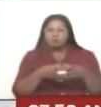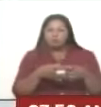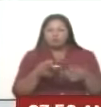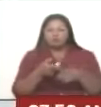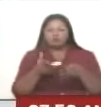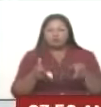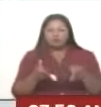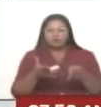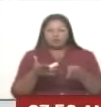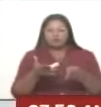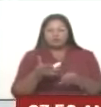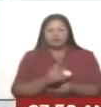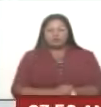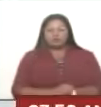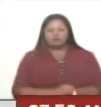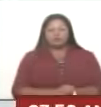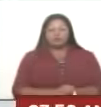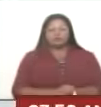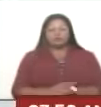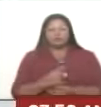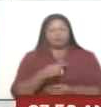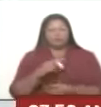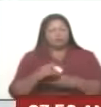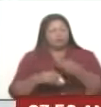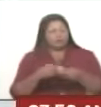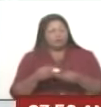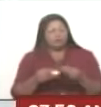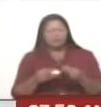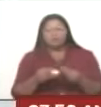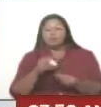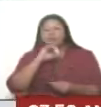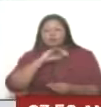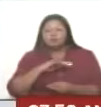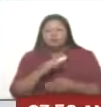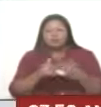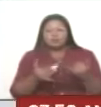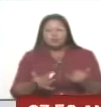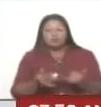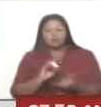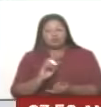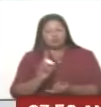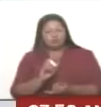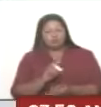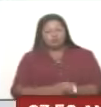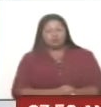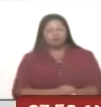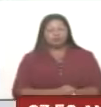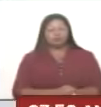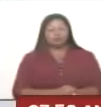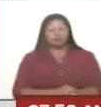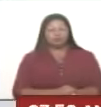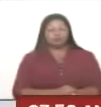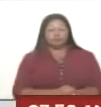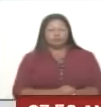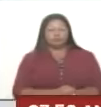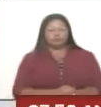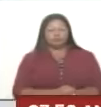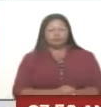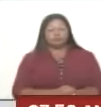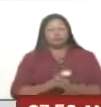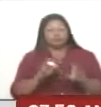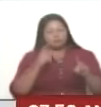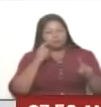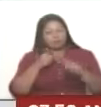gobierno. Es decir, que nosotros no estamos hablando de historia y de suposiciones, de historias inexistentes y de suposiciones, ¿no? Eso